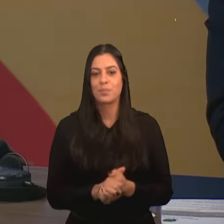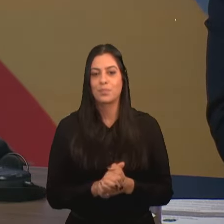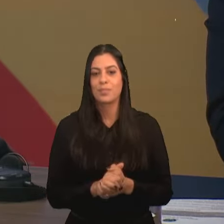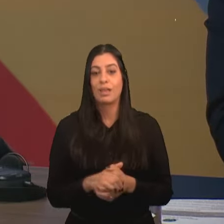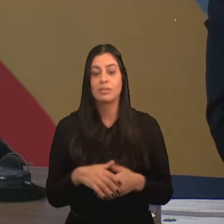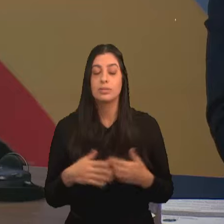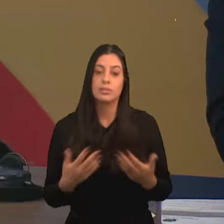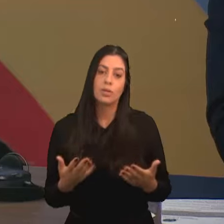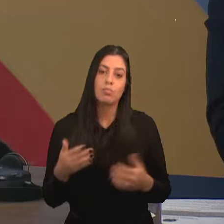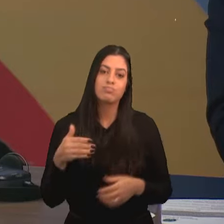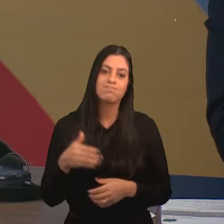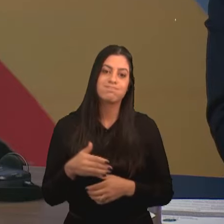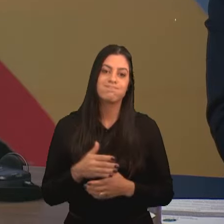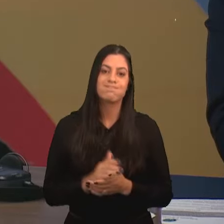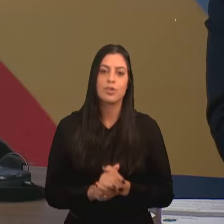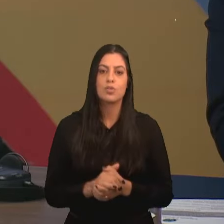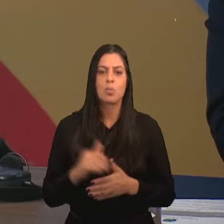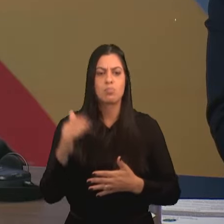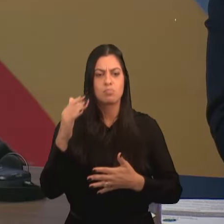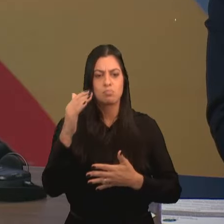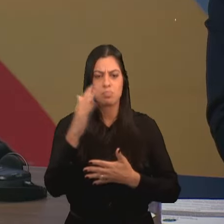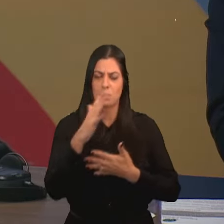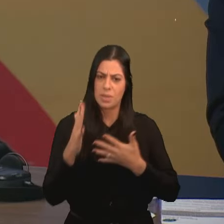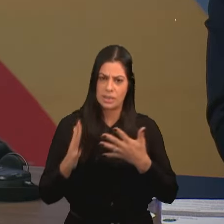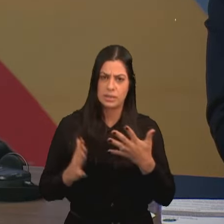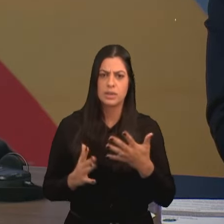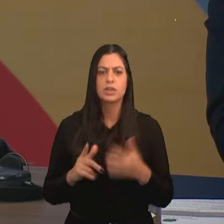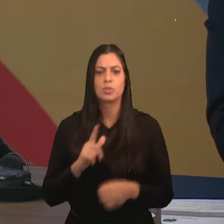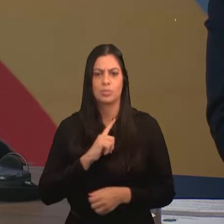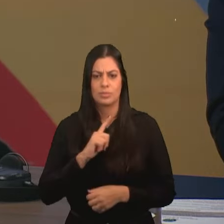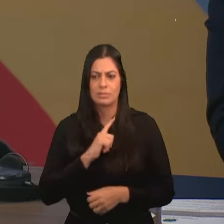esta regulación o regulamentación.